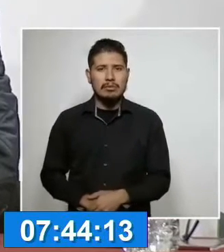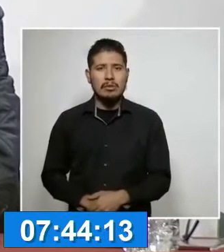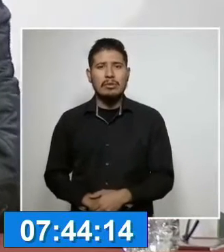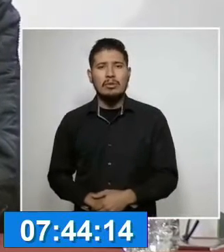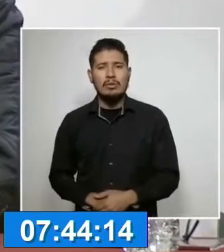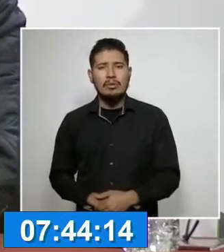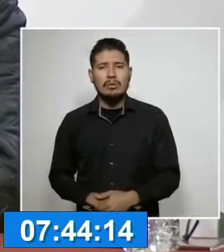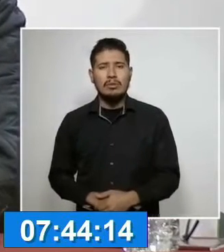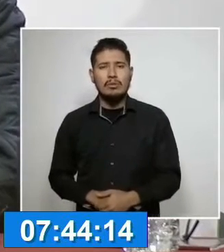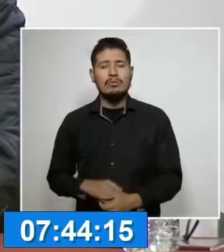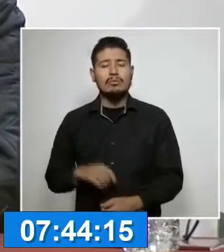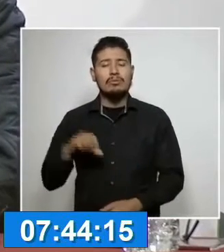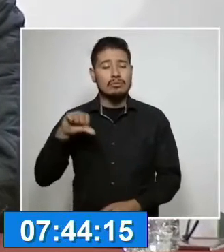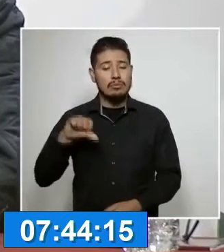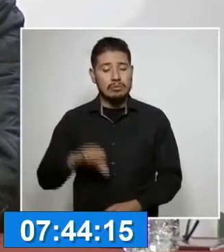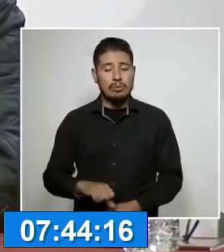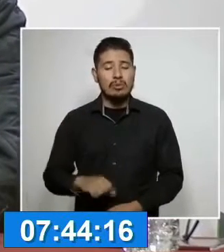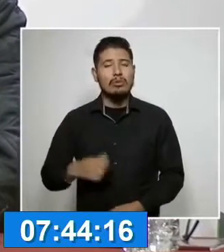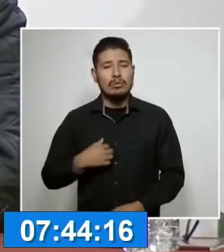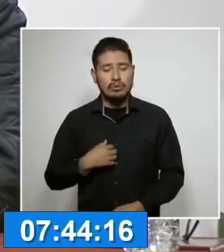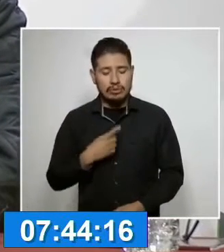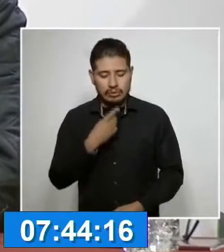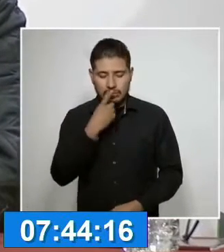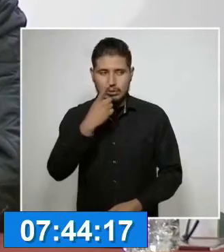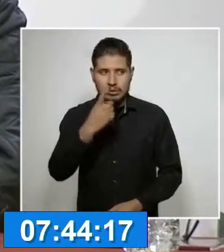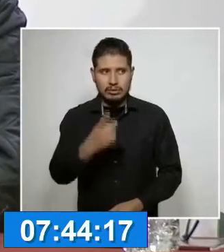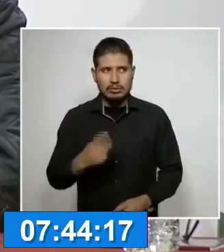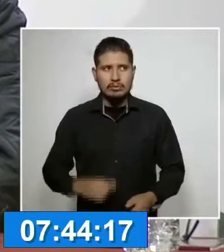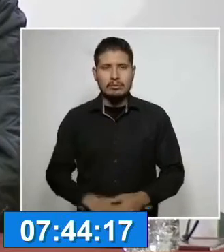Hoy, lo he dicho,